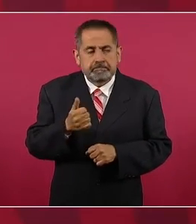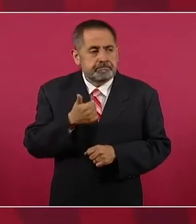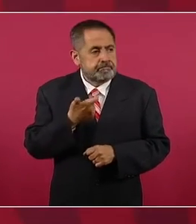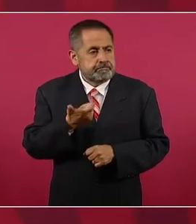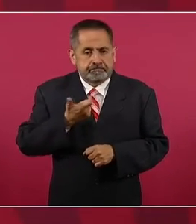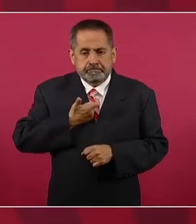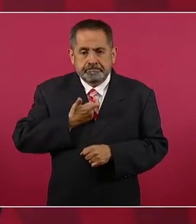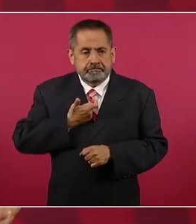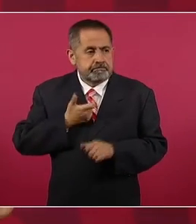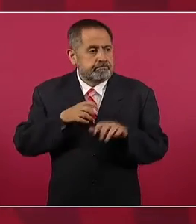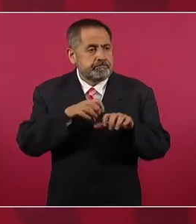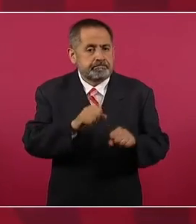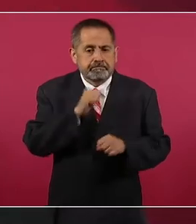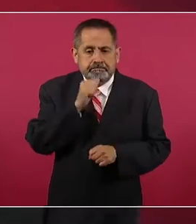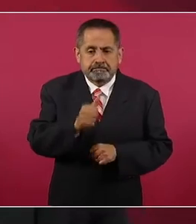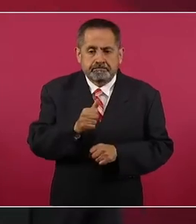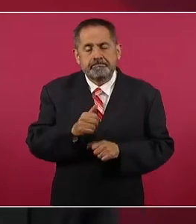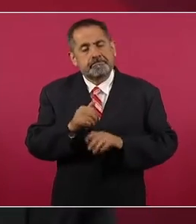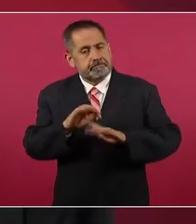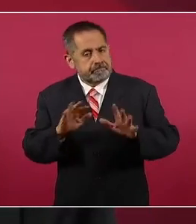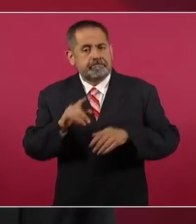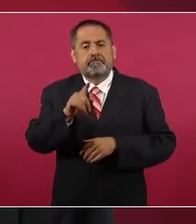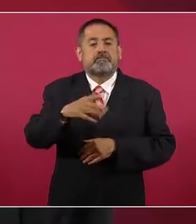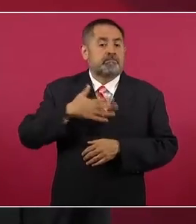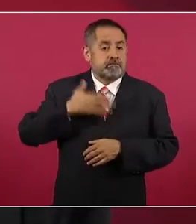Y en el tiempo que nosotros llevamos,